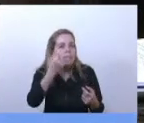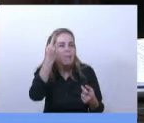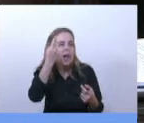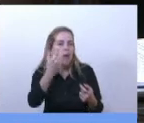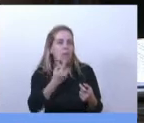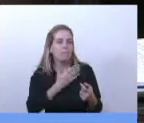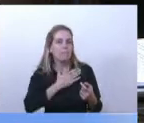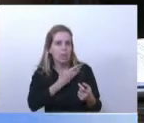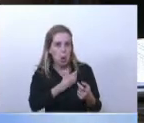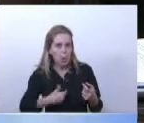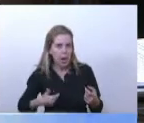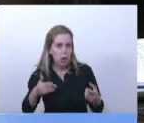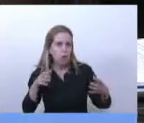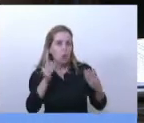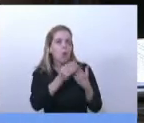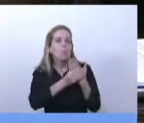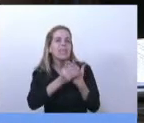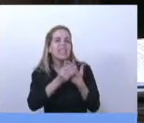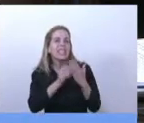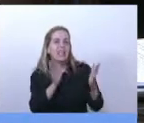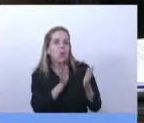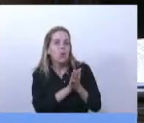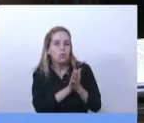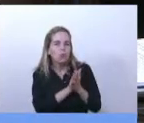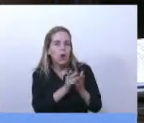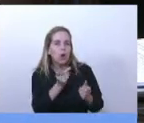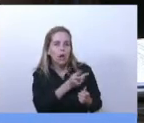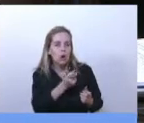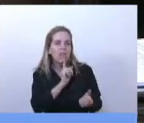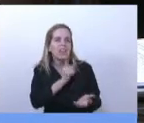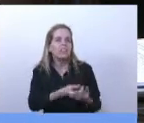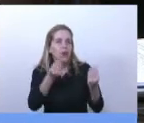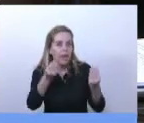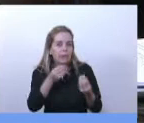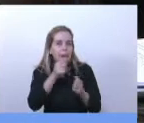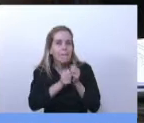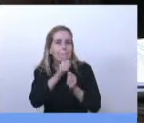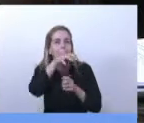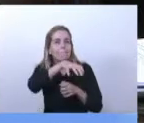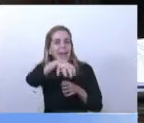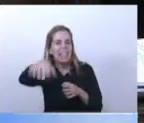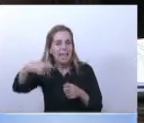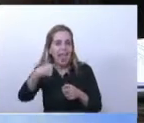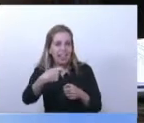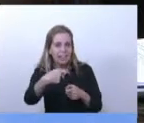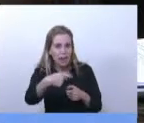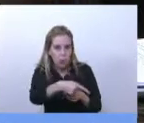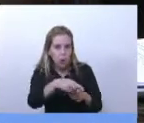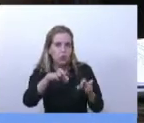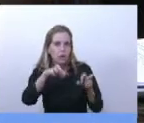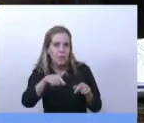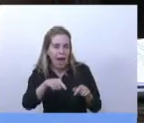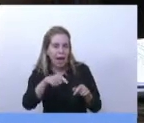ministerial lo que dispuso fue que las aseguradoras en el marco del plan de modernización